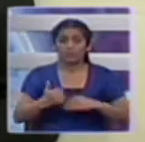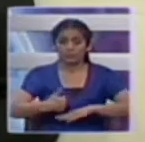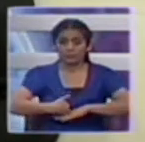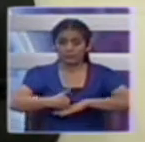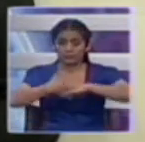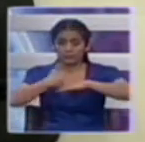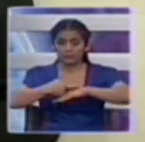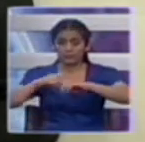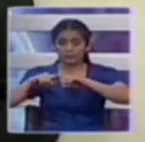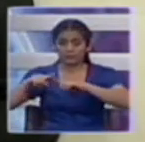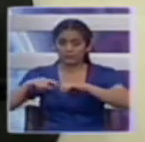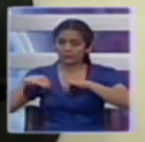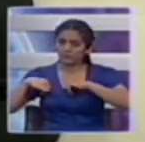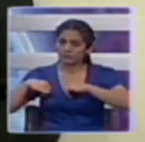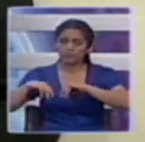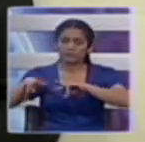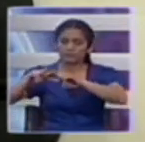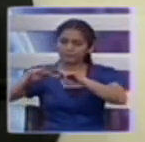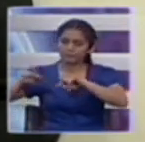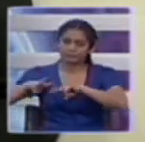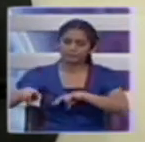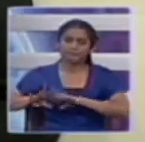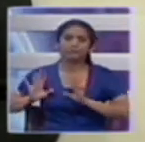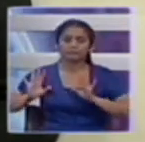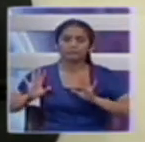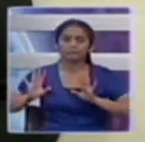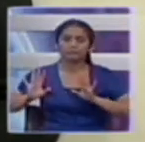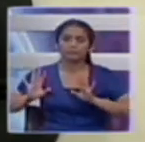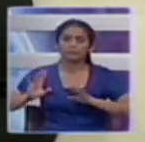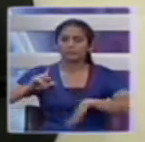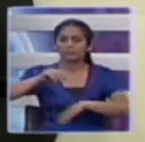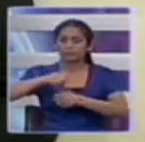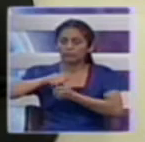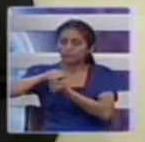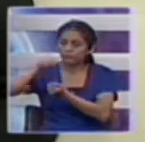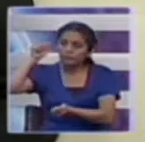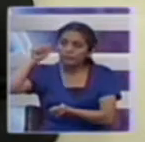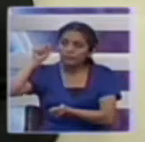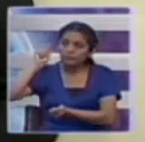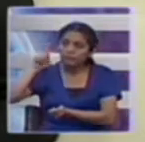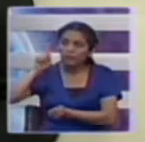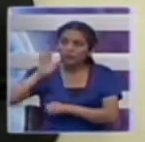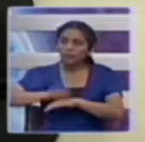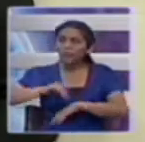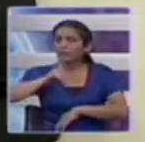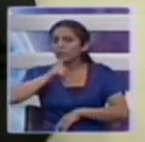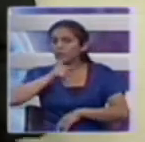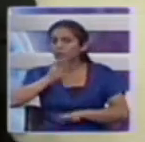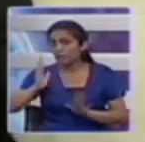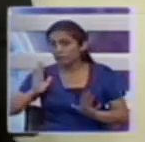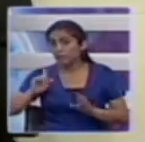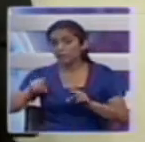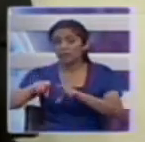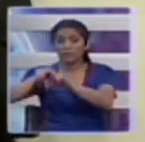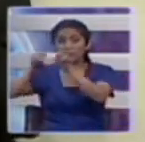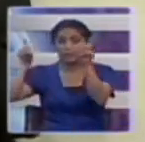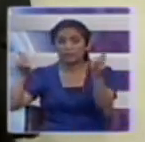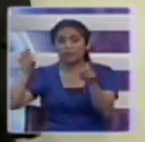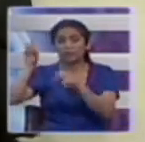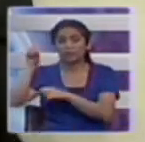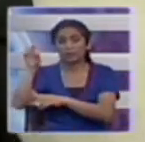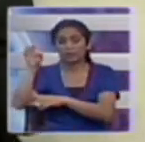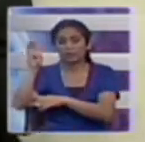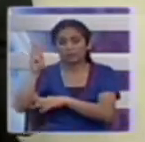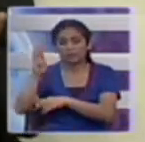tienen que llegar hasta las últimas consecuencias, que se conozca toda la verdad. En el caso de Odebrecht, usted sabe que el inicio de esta